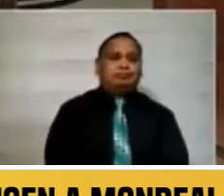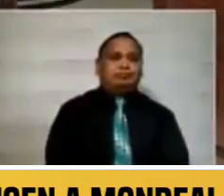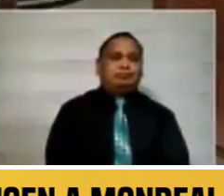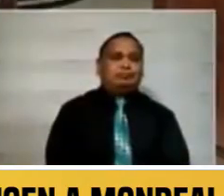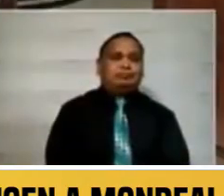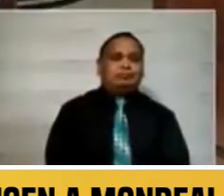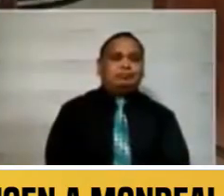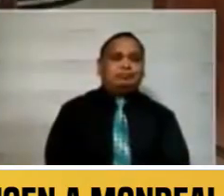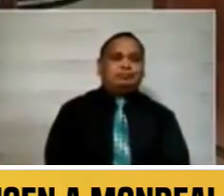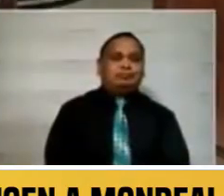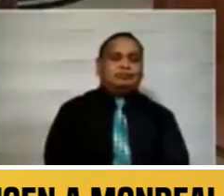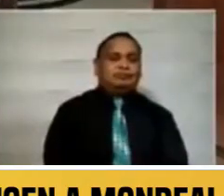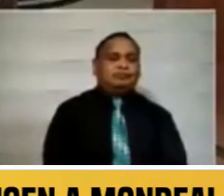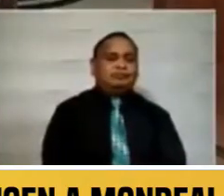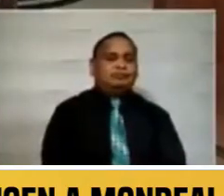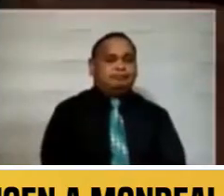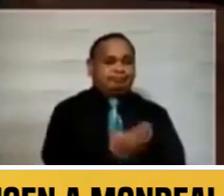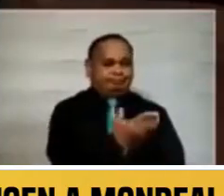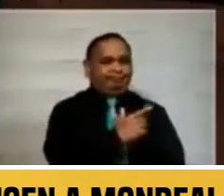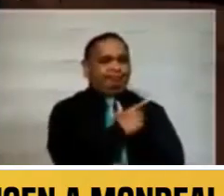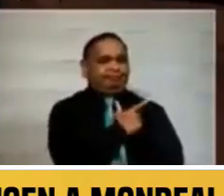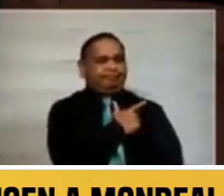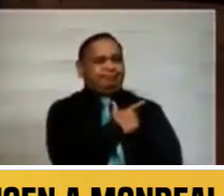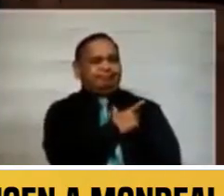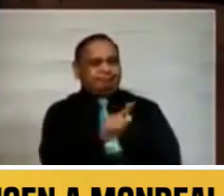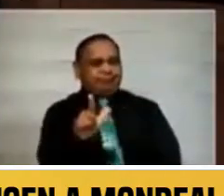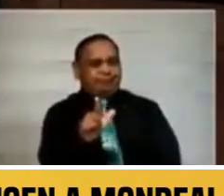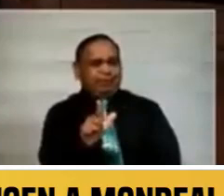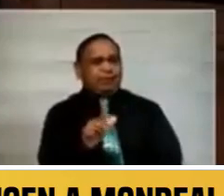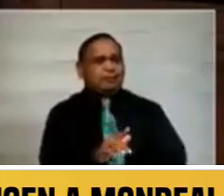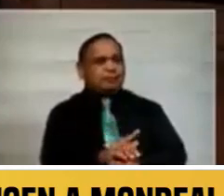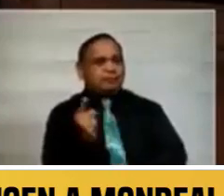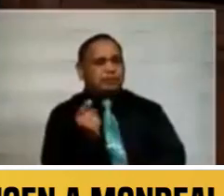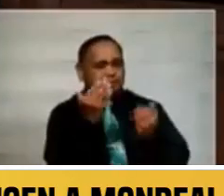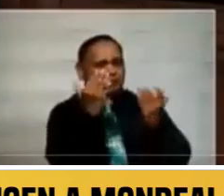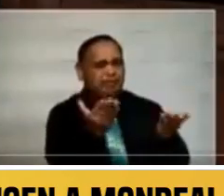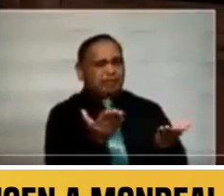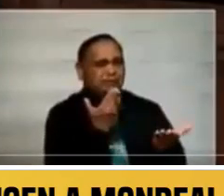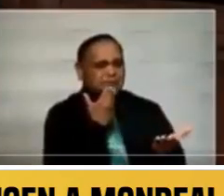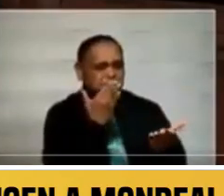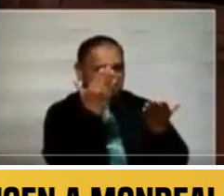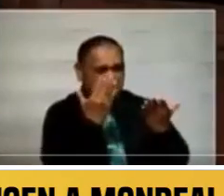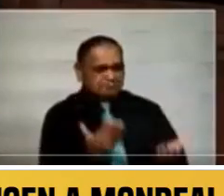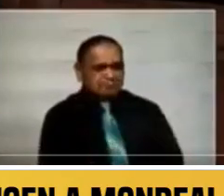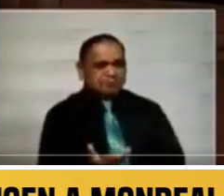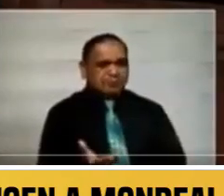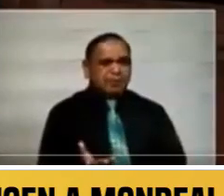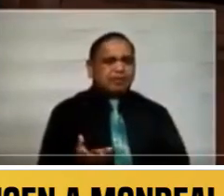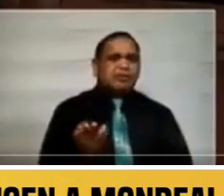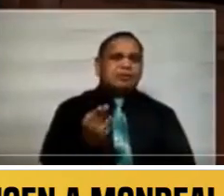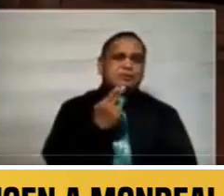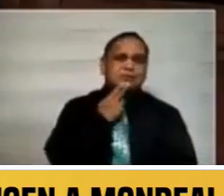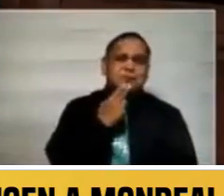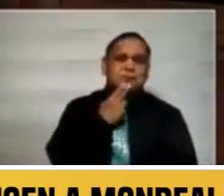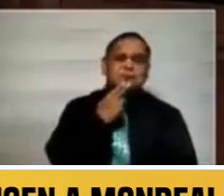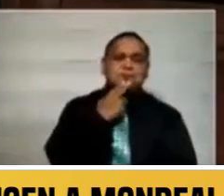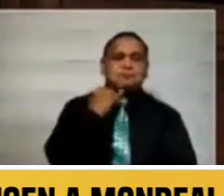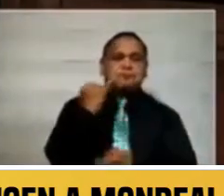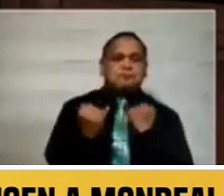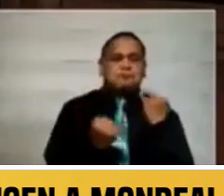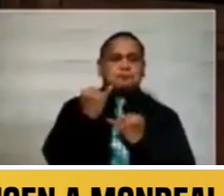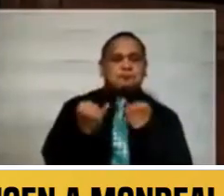él no le gusta nada ya no sabe qué hacer yo creo que ya perdió la la compostura yo creo que le funcionó muy bien este juego de